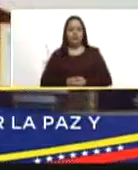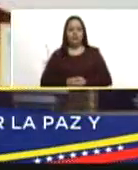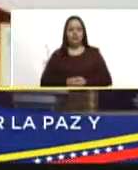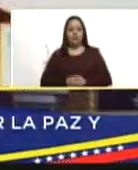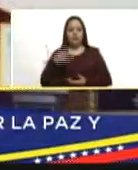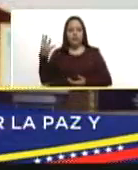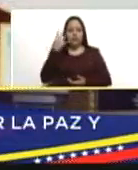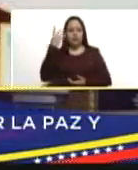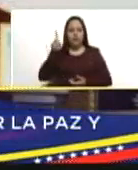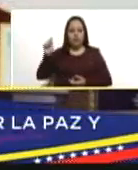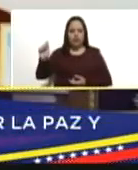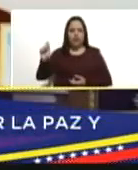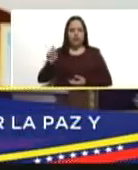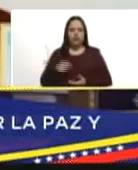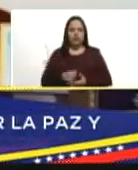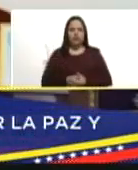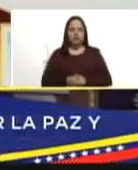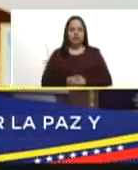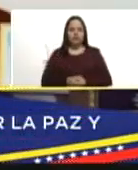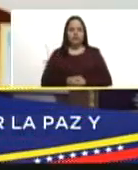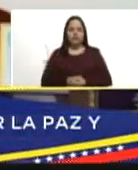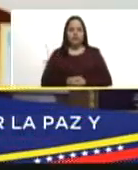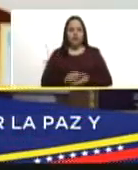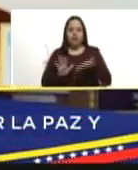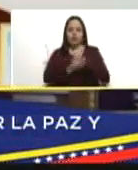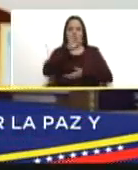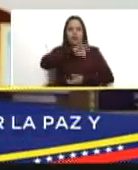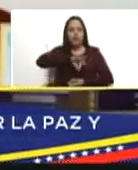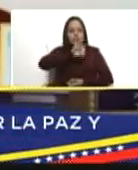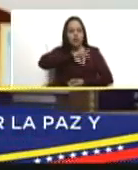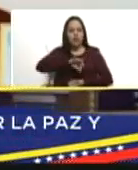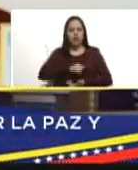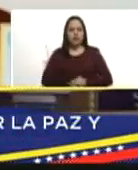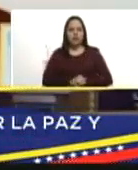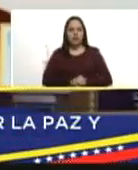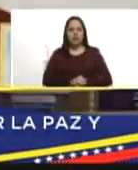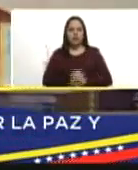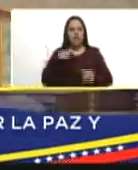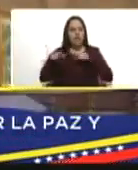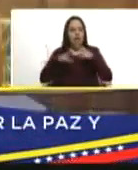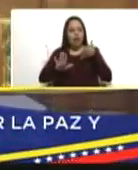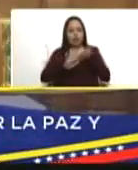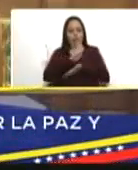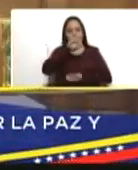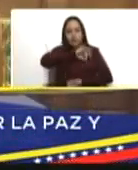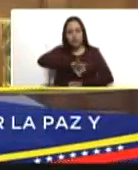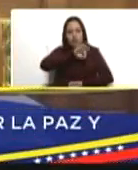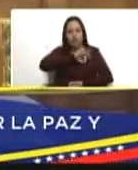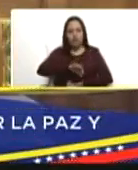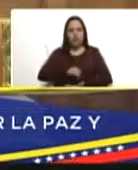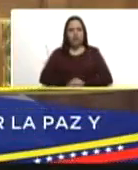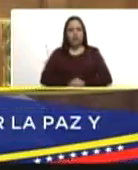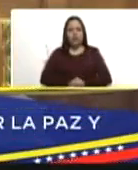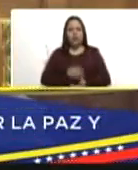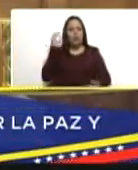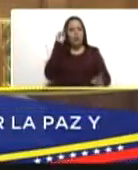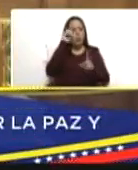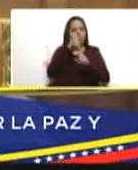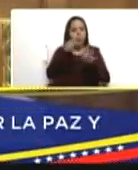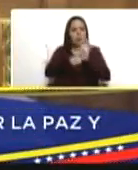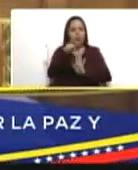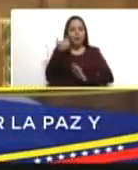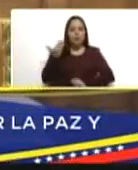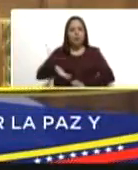cuarta t es lo social la dimensión de lo social y su objetivo